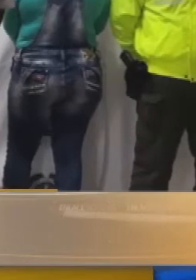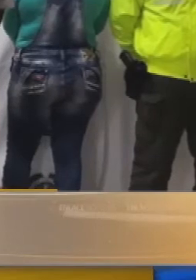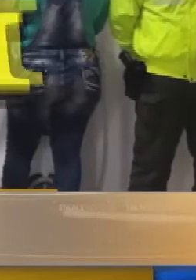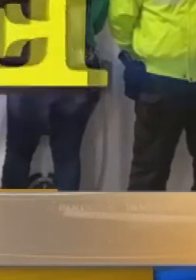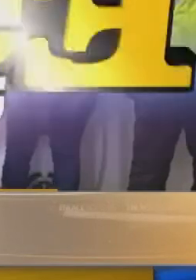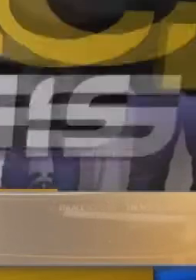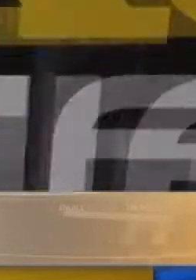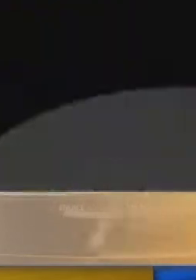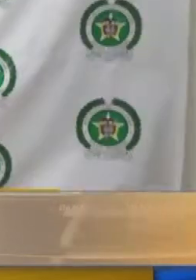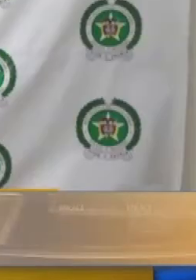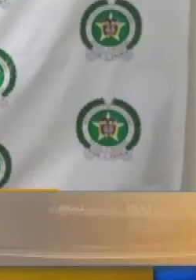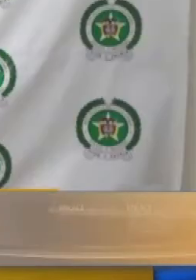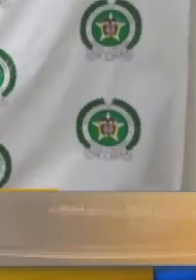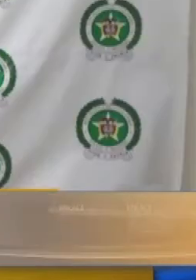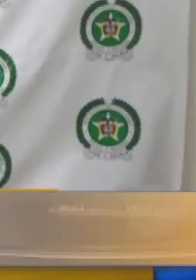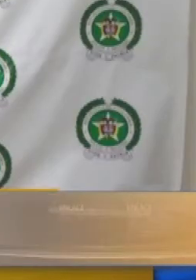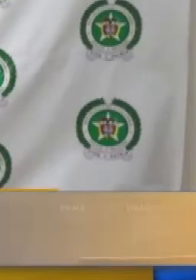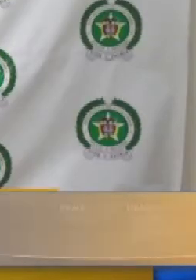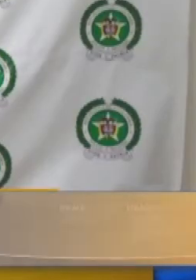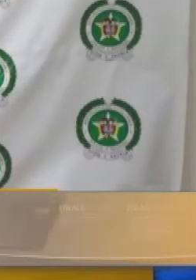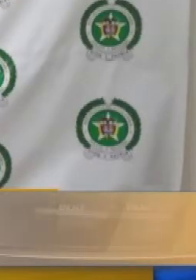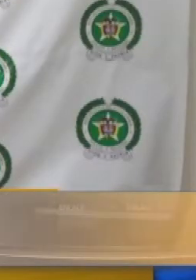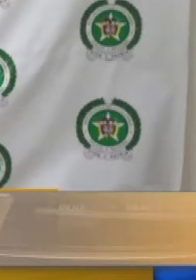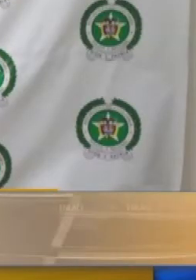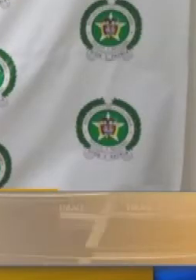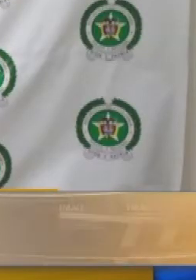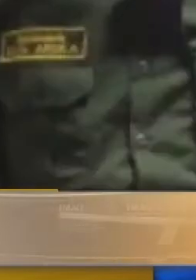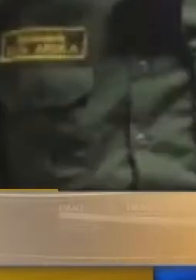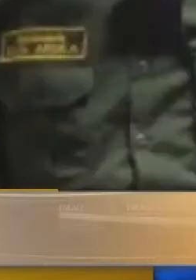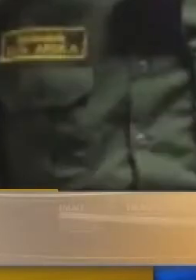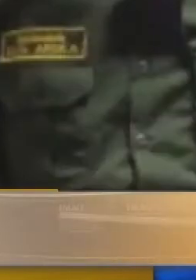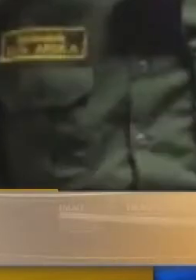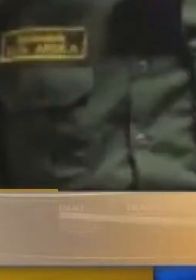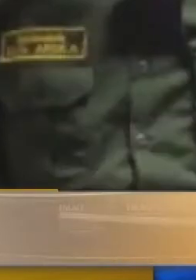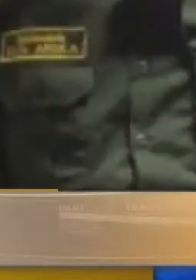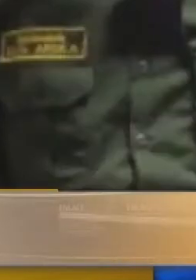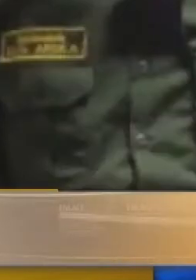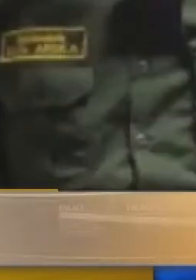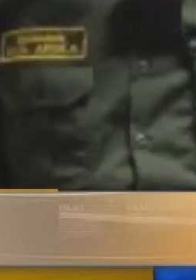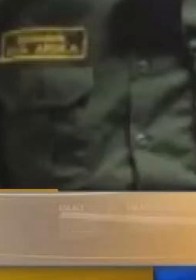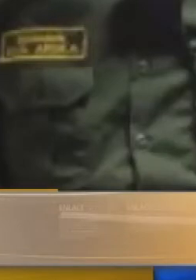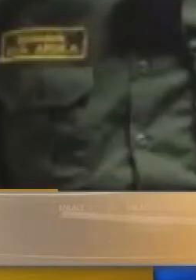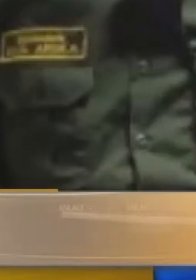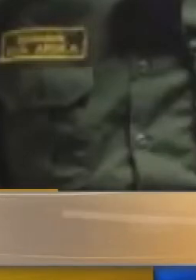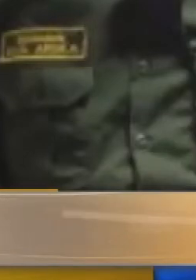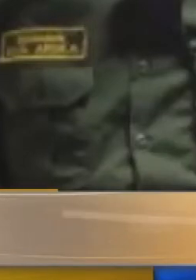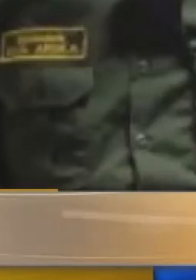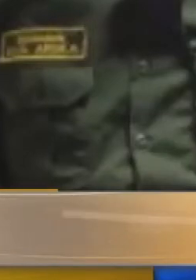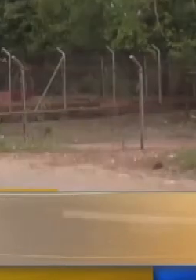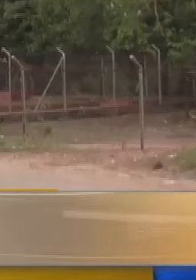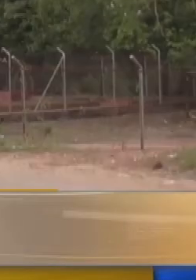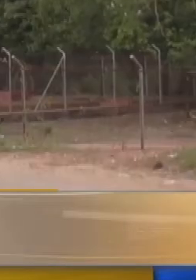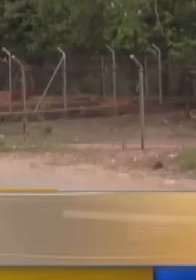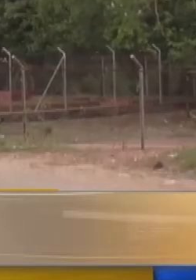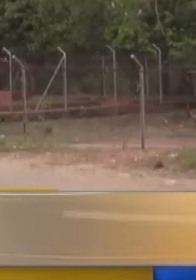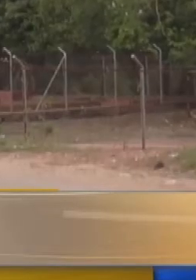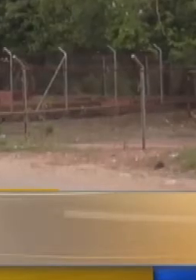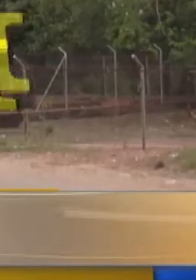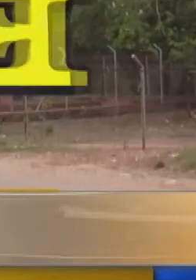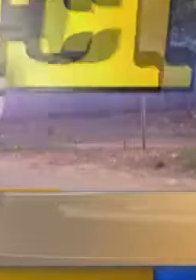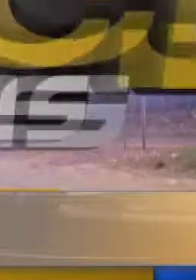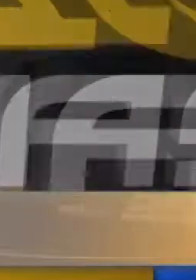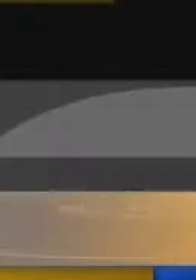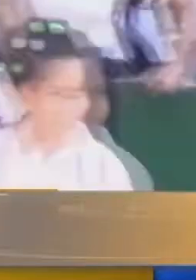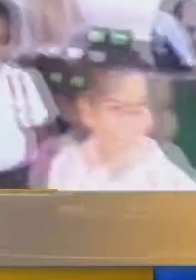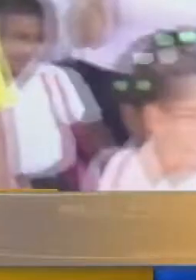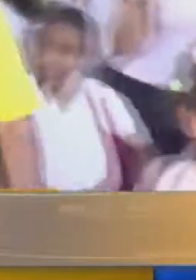concierto para delinquir. Vecinos del hombre que mató a un perro con un martillo y quien quedó libre califican al agresor como un peligro para la